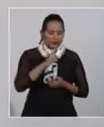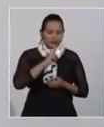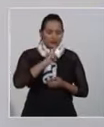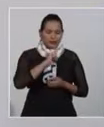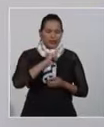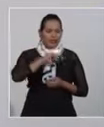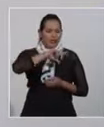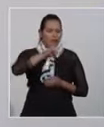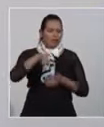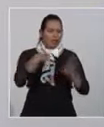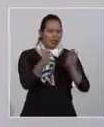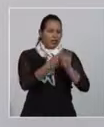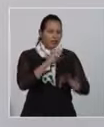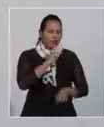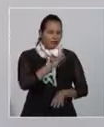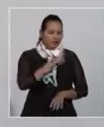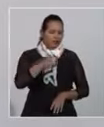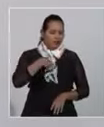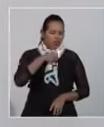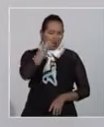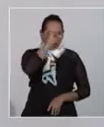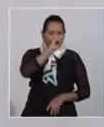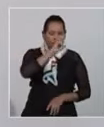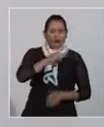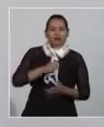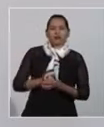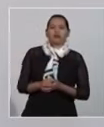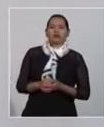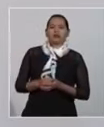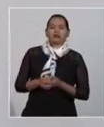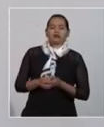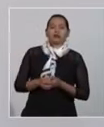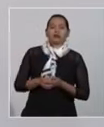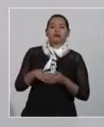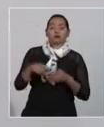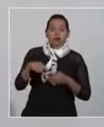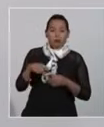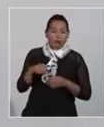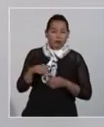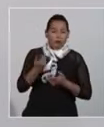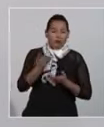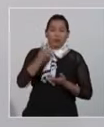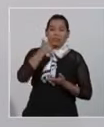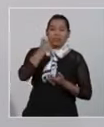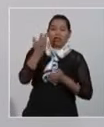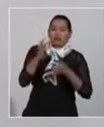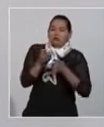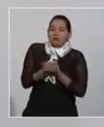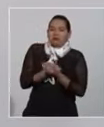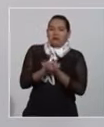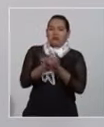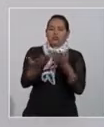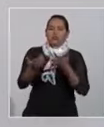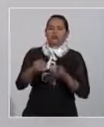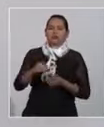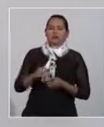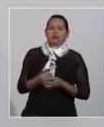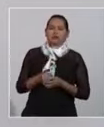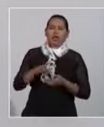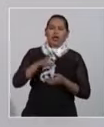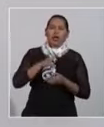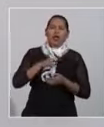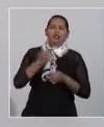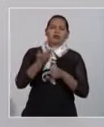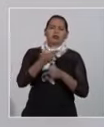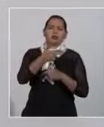daré mis opiniones críticas. Pero en este respecto yo también quiero señalar, no se puede tener desarrollo económico si tenemos clínicas y hospitales sin médicos y